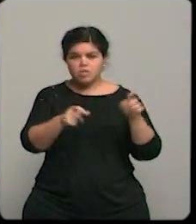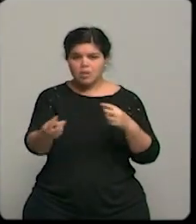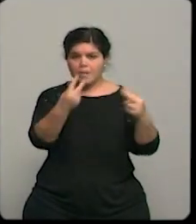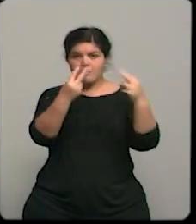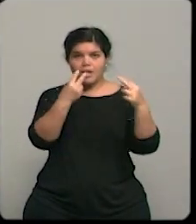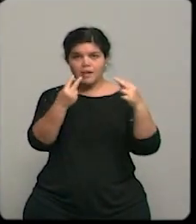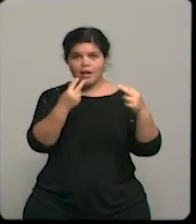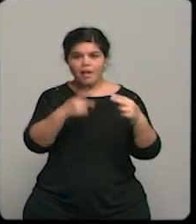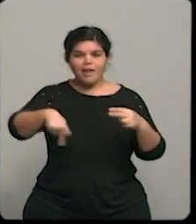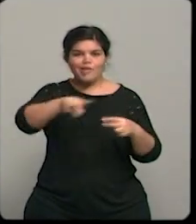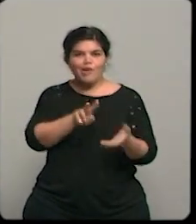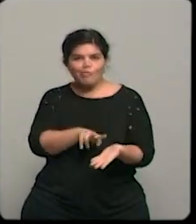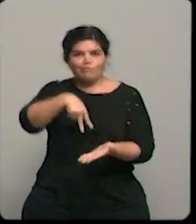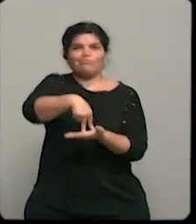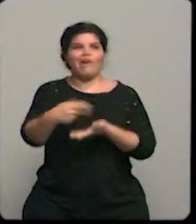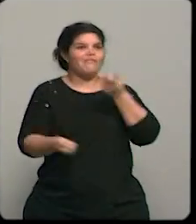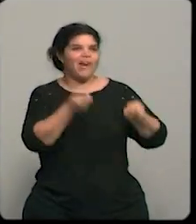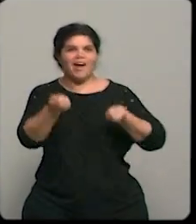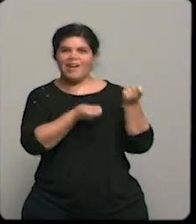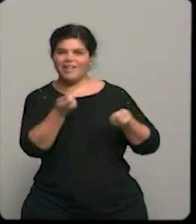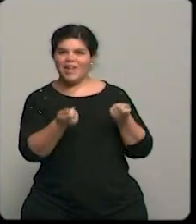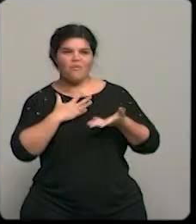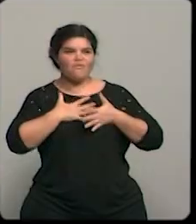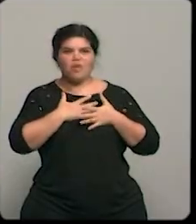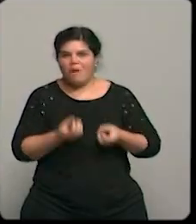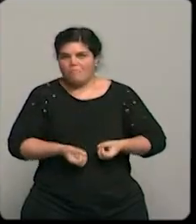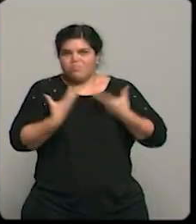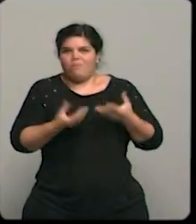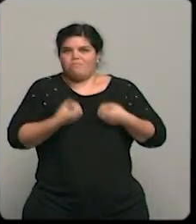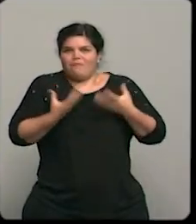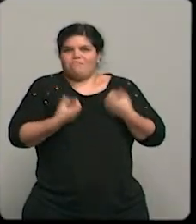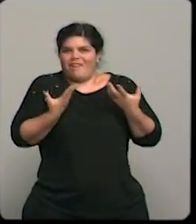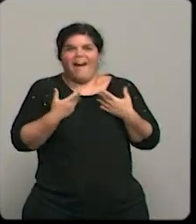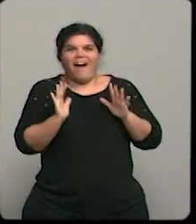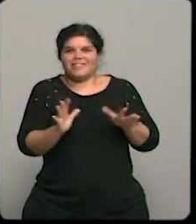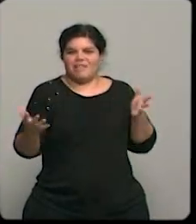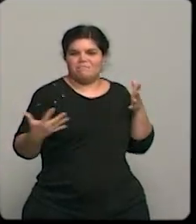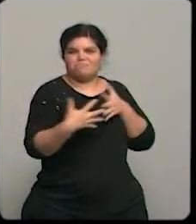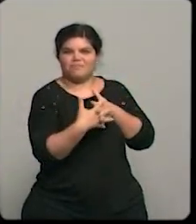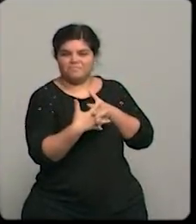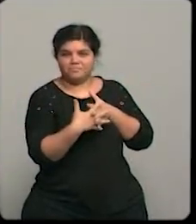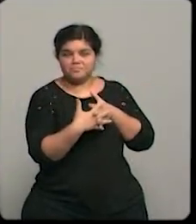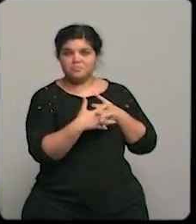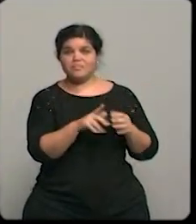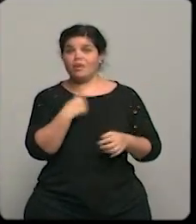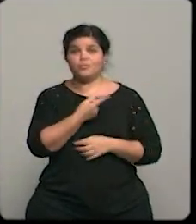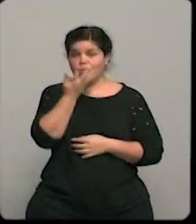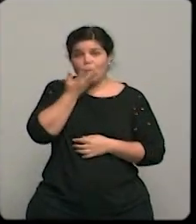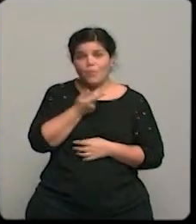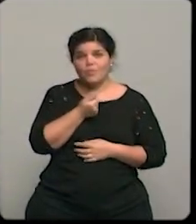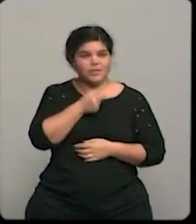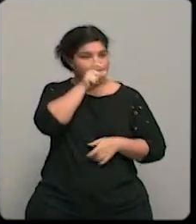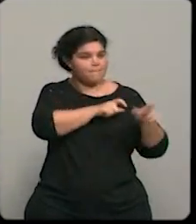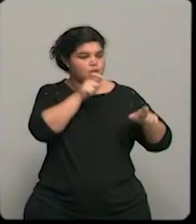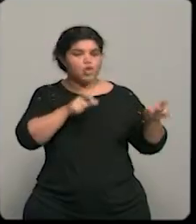no, ya esperamos. Claro, es parte de lo que se pueden encontrar ustedes con lo mismo que están ofreciendo, ¿no? Es parte y nos encanta, y ya el músico, entender el